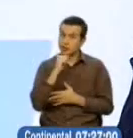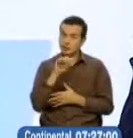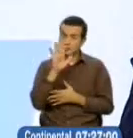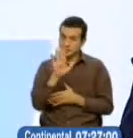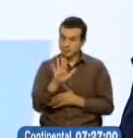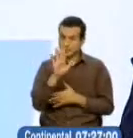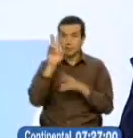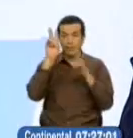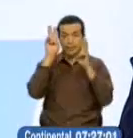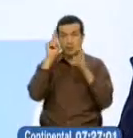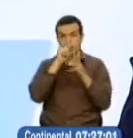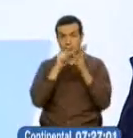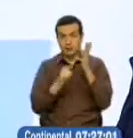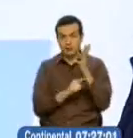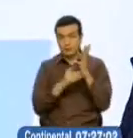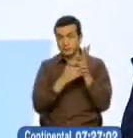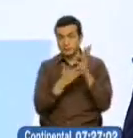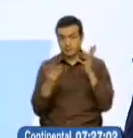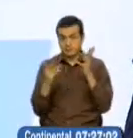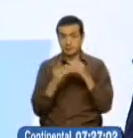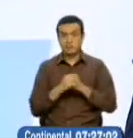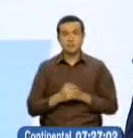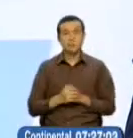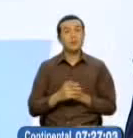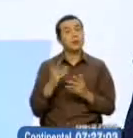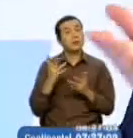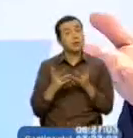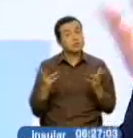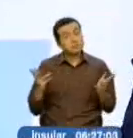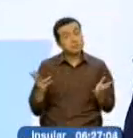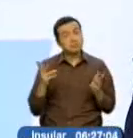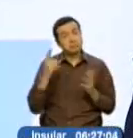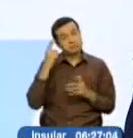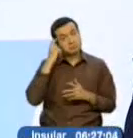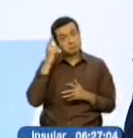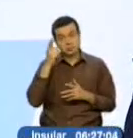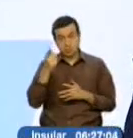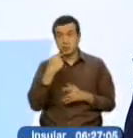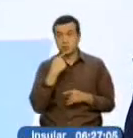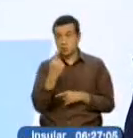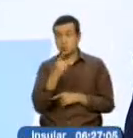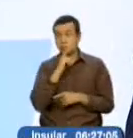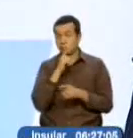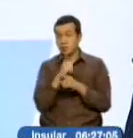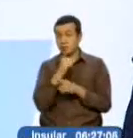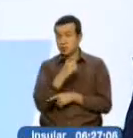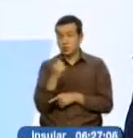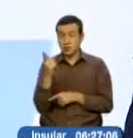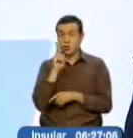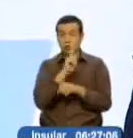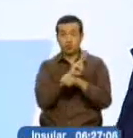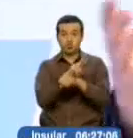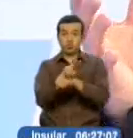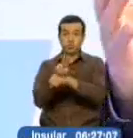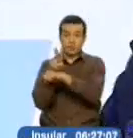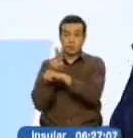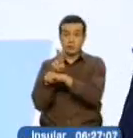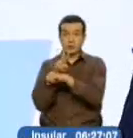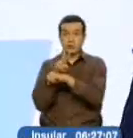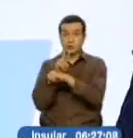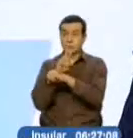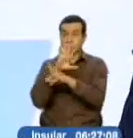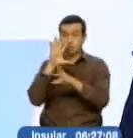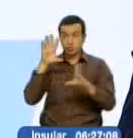en ese sentido, una de las posibilidades, si tú me estás confirmando, la superintendencia va a